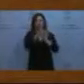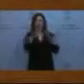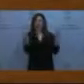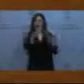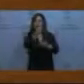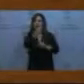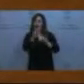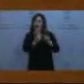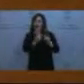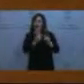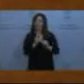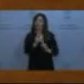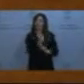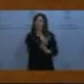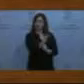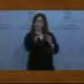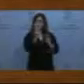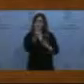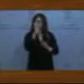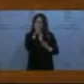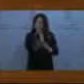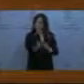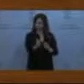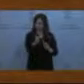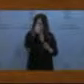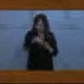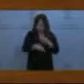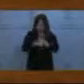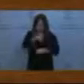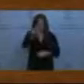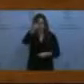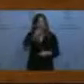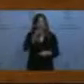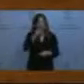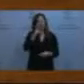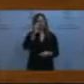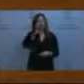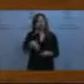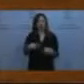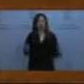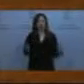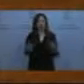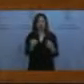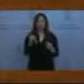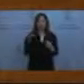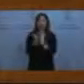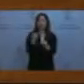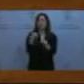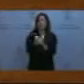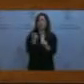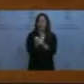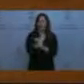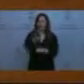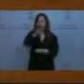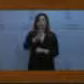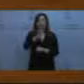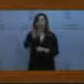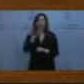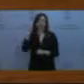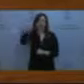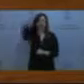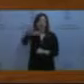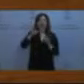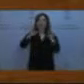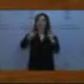indirectamente o implícitamente la hizo hoy también, al reconocimiento a la labor de la Segunda República. Y,